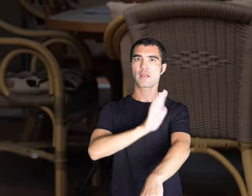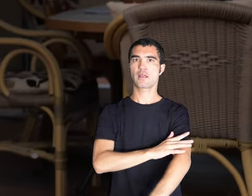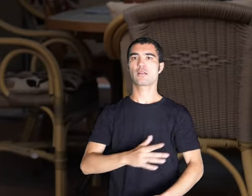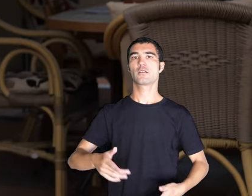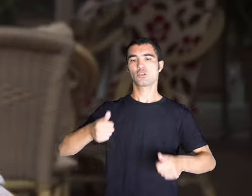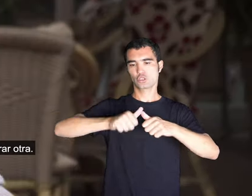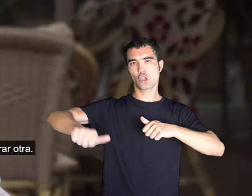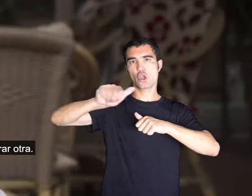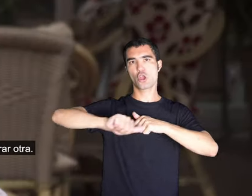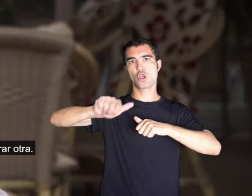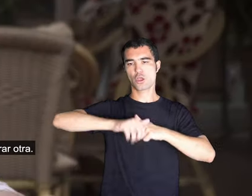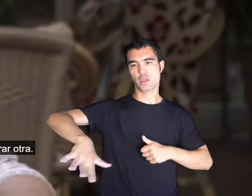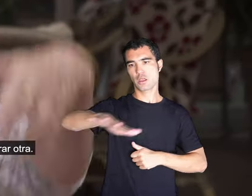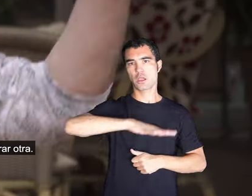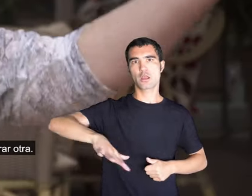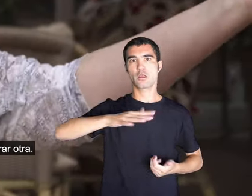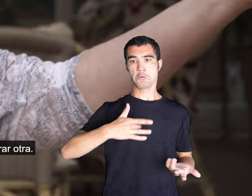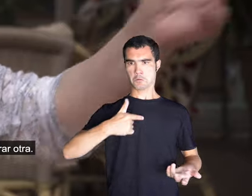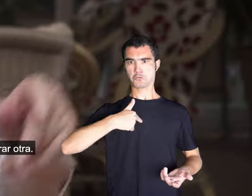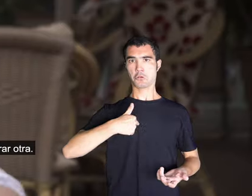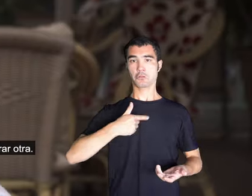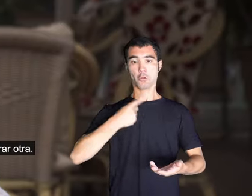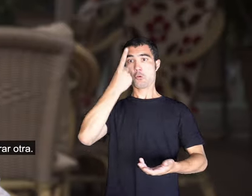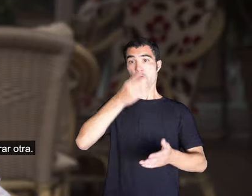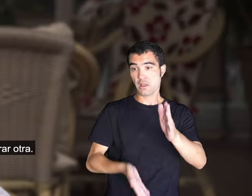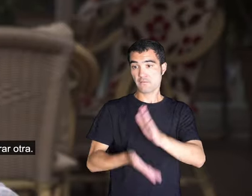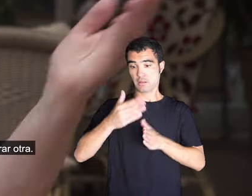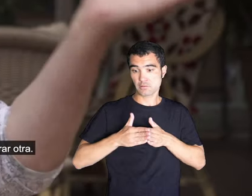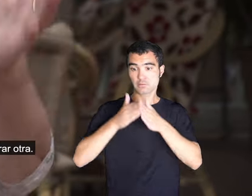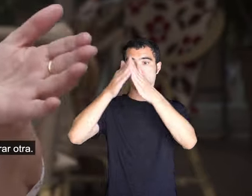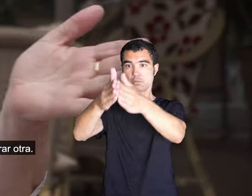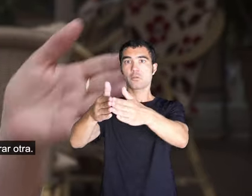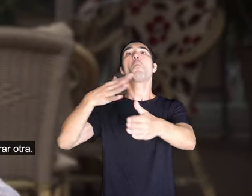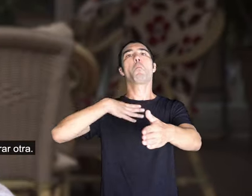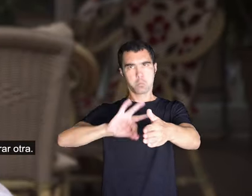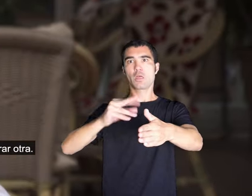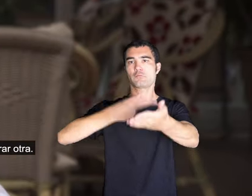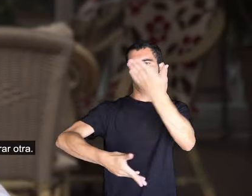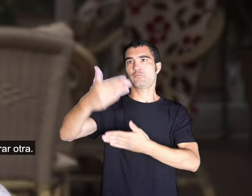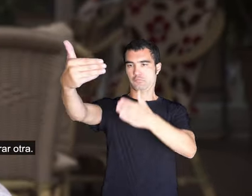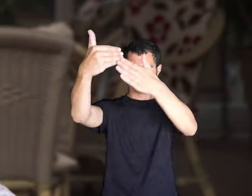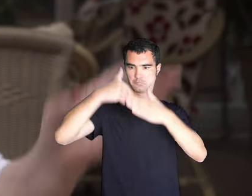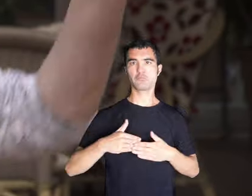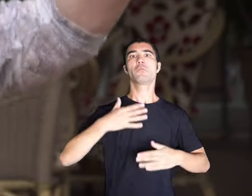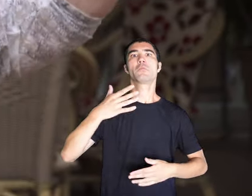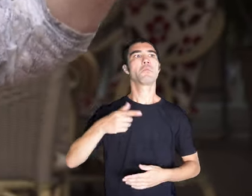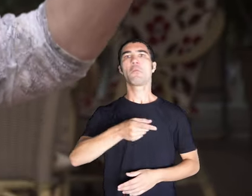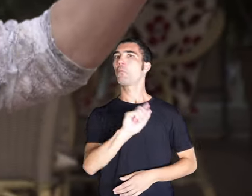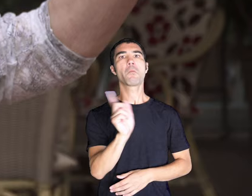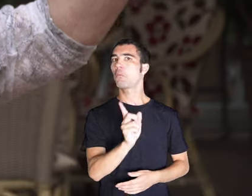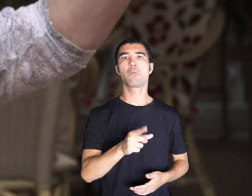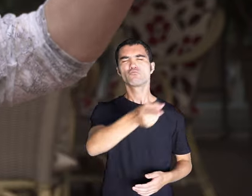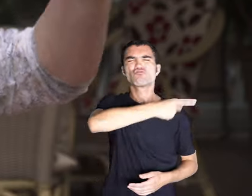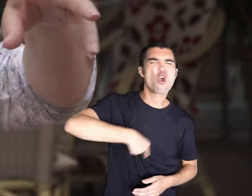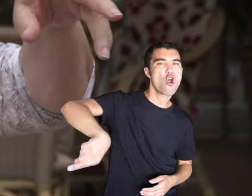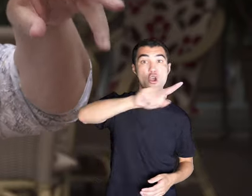el puerto de Soller, cuando realmente ya habíamos sacado una barca y podíamos entrar otra. Bueno, aquí estaban al